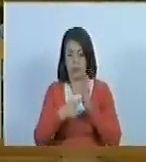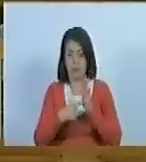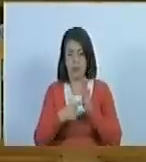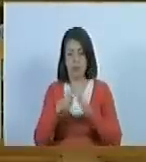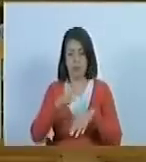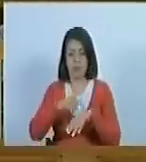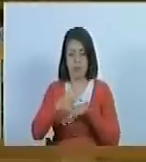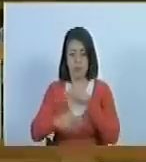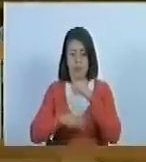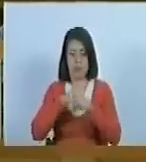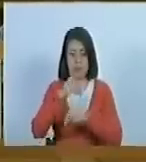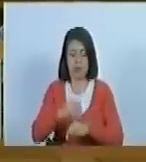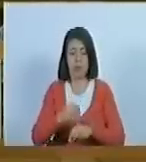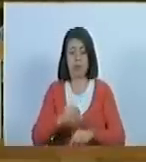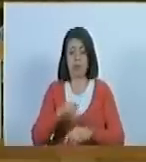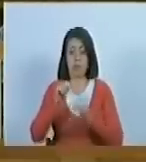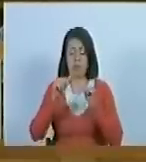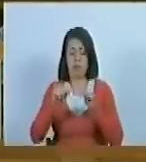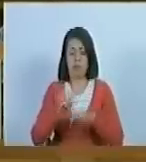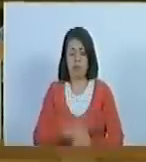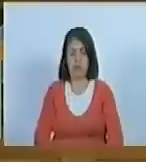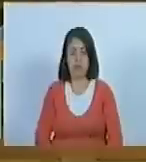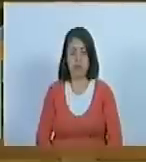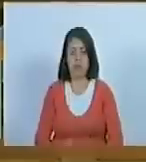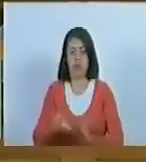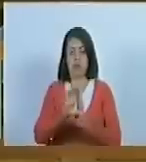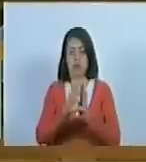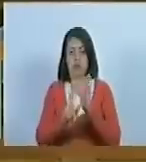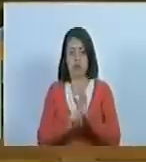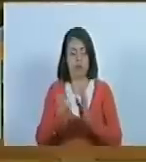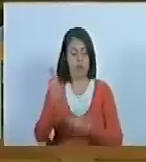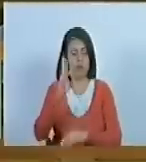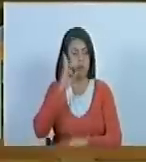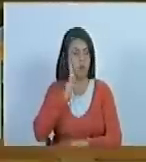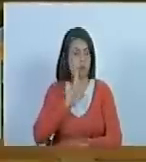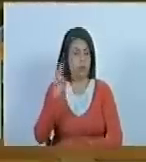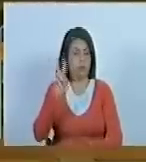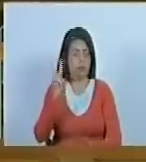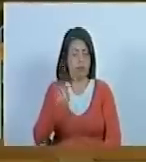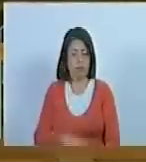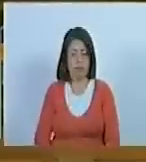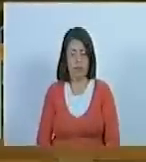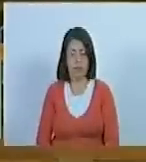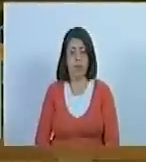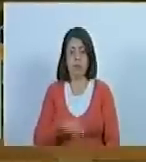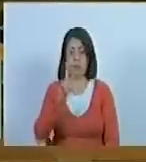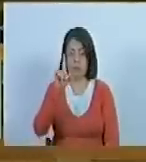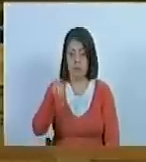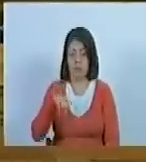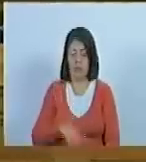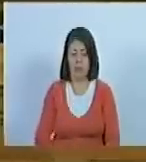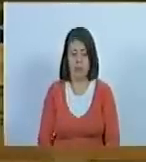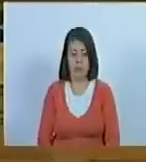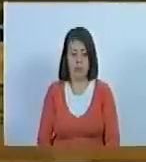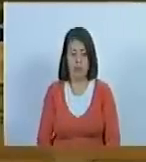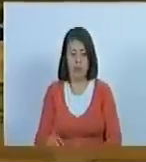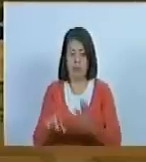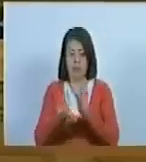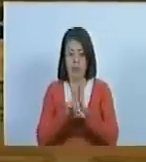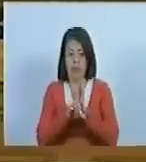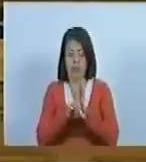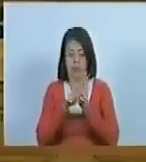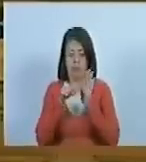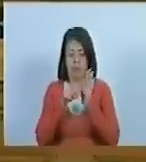los tiempos que están establecidos en la Constitución de la República Bolivariana de Venezuela y en la Ley